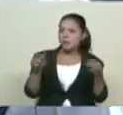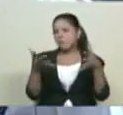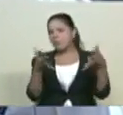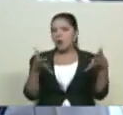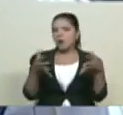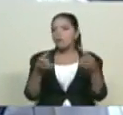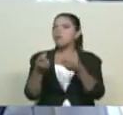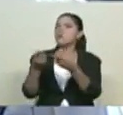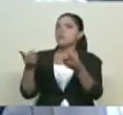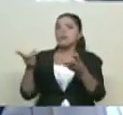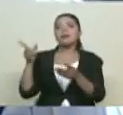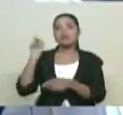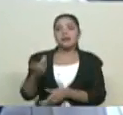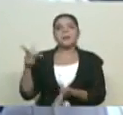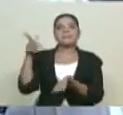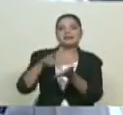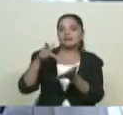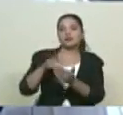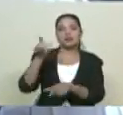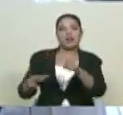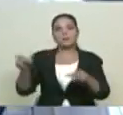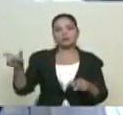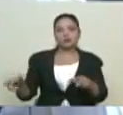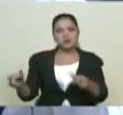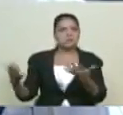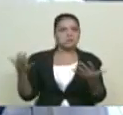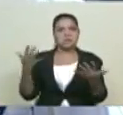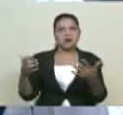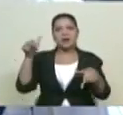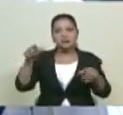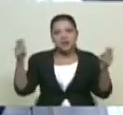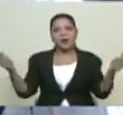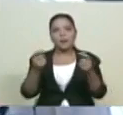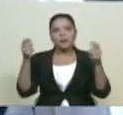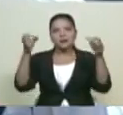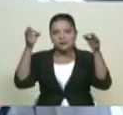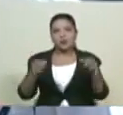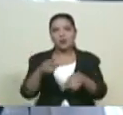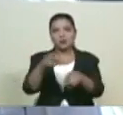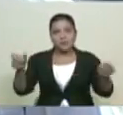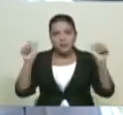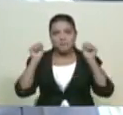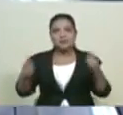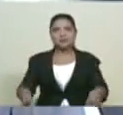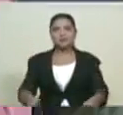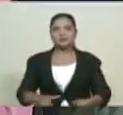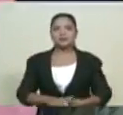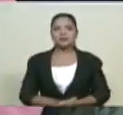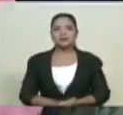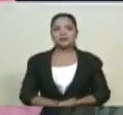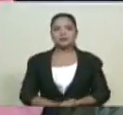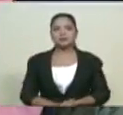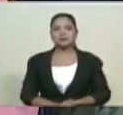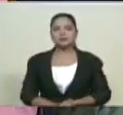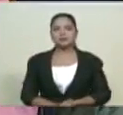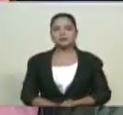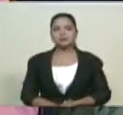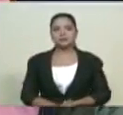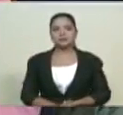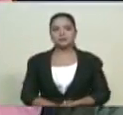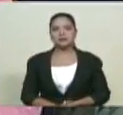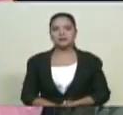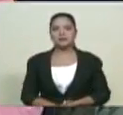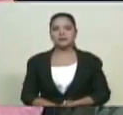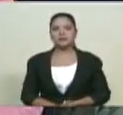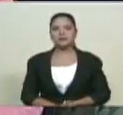cuál debería ser la participación para contrarrestar parte de esta campaña que seguro se va a iniciar inmediatamente se den los resultados? Mire,